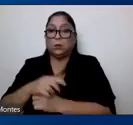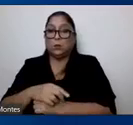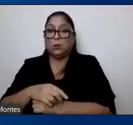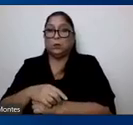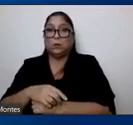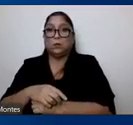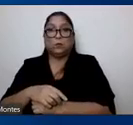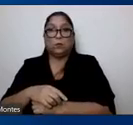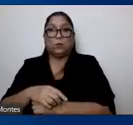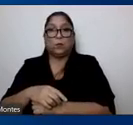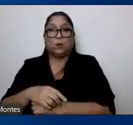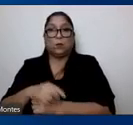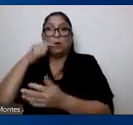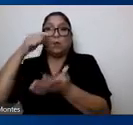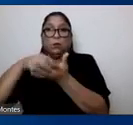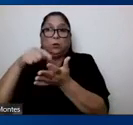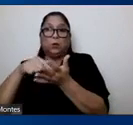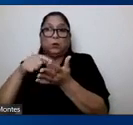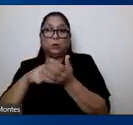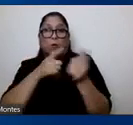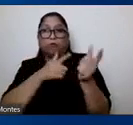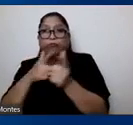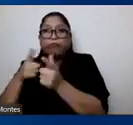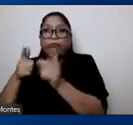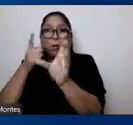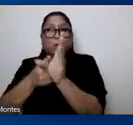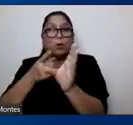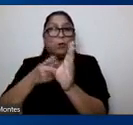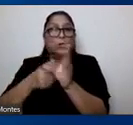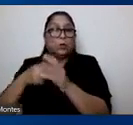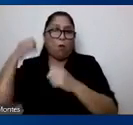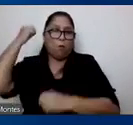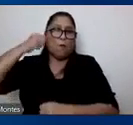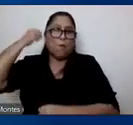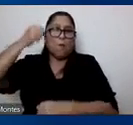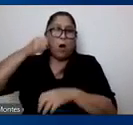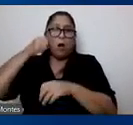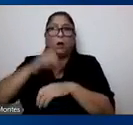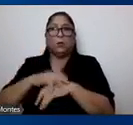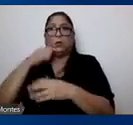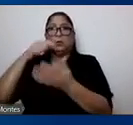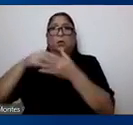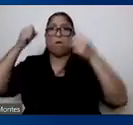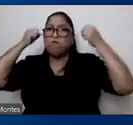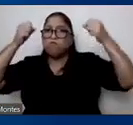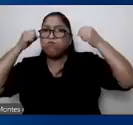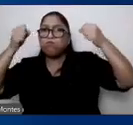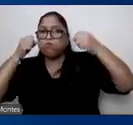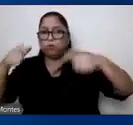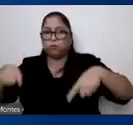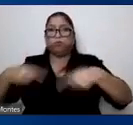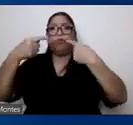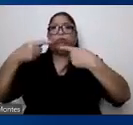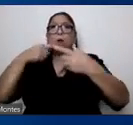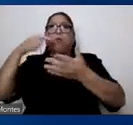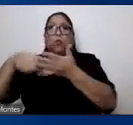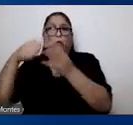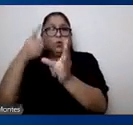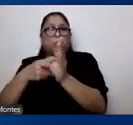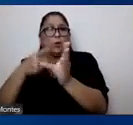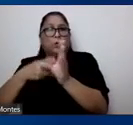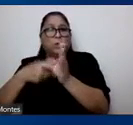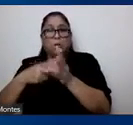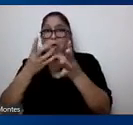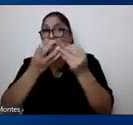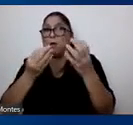con los embates de la subversión. Hay marchas como esta, donde pues, se desafía un paro armado convocado por los senderistas, en donde